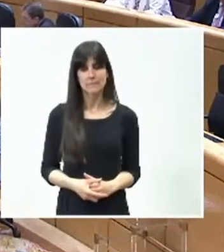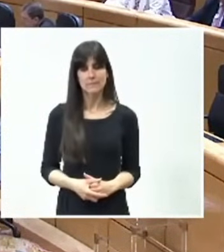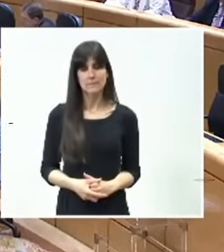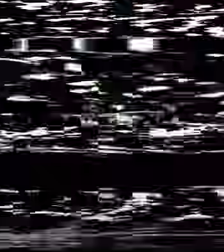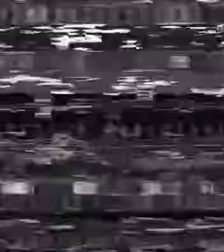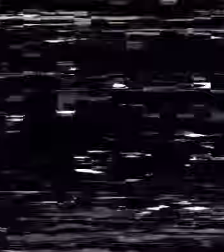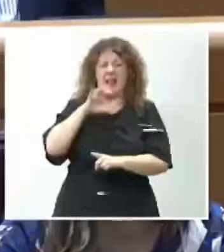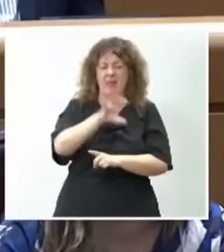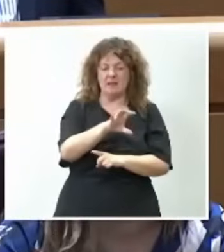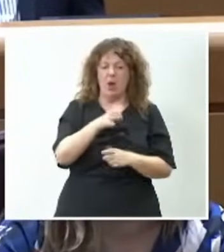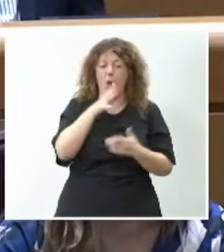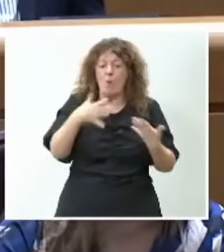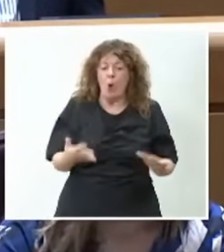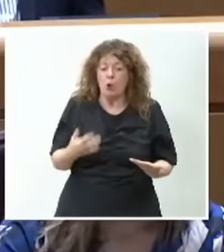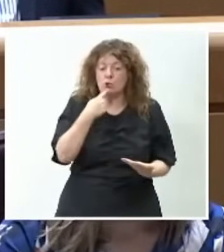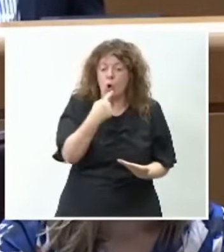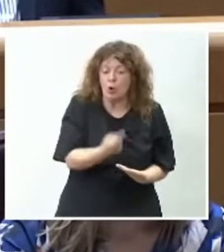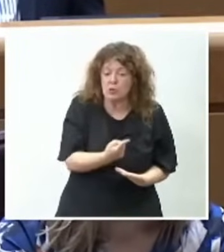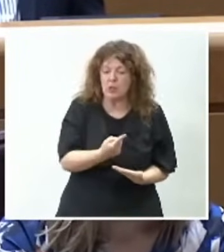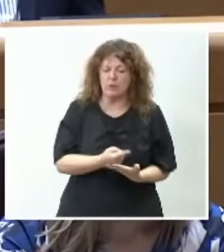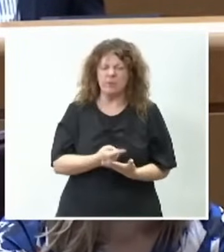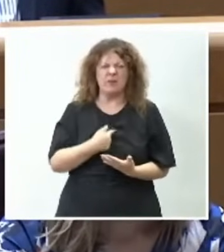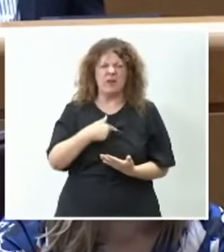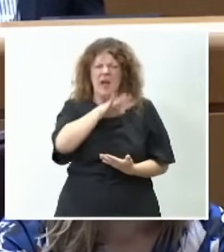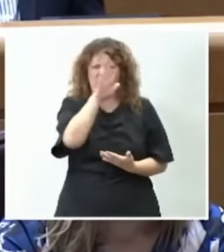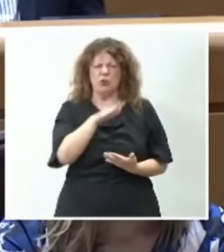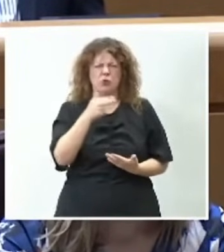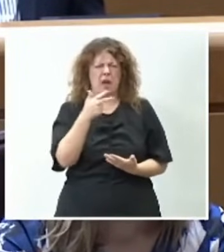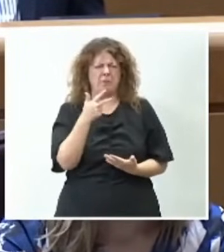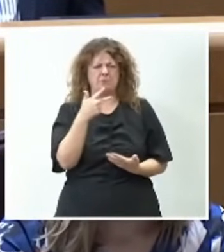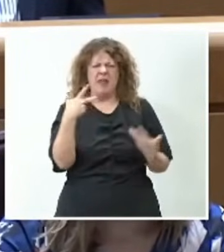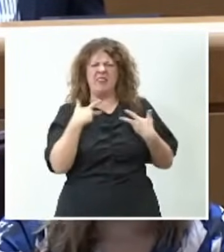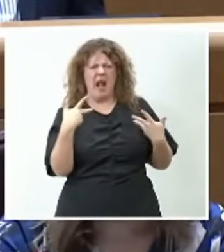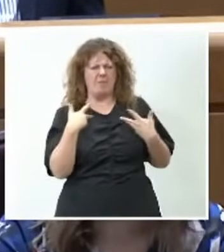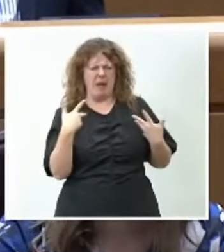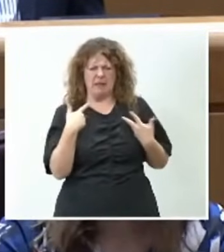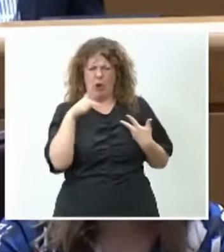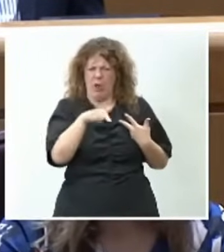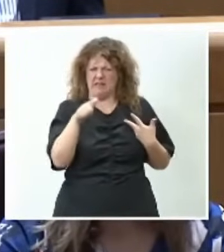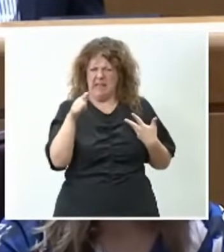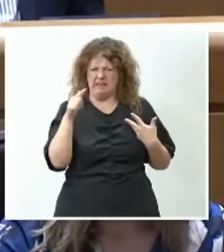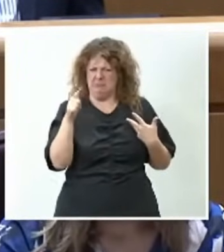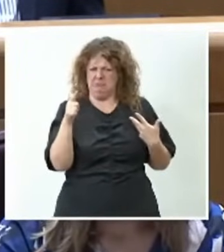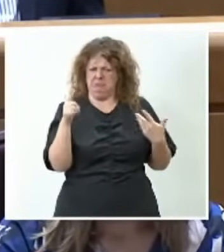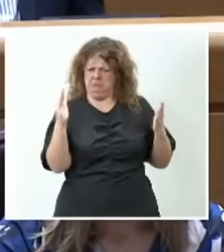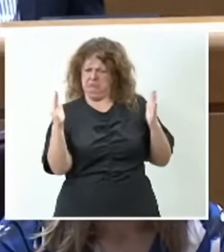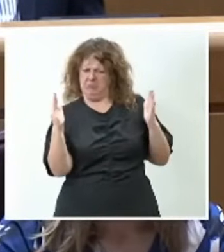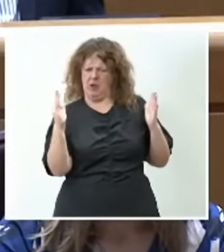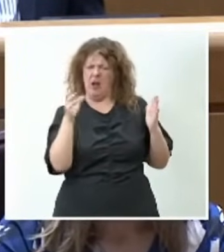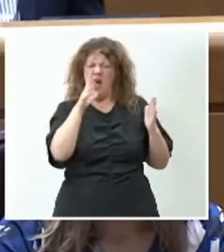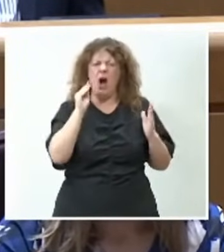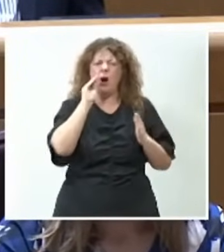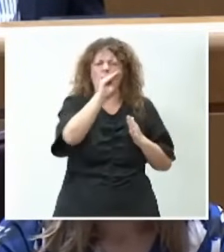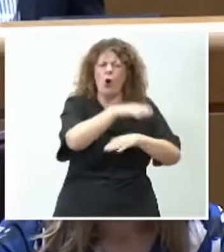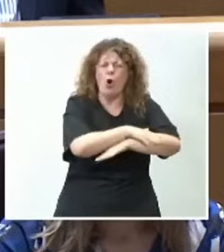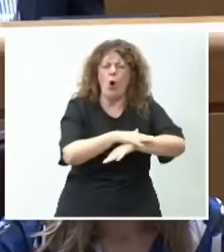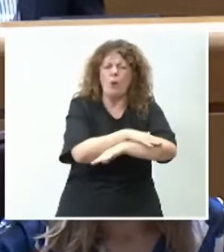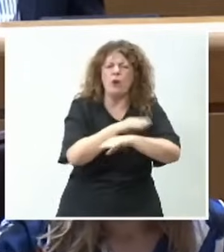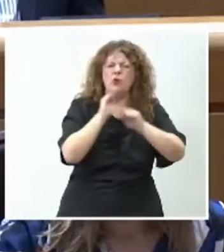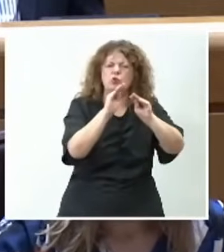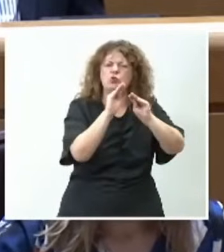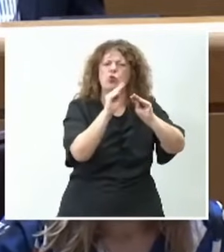resultó indiferente. Resulta también verdaderamente dramático que a estas alturas tengamos que preguntar al Gobierno sobre